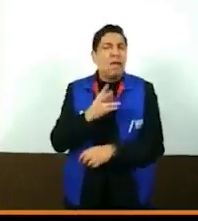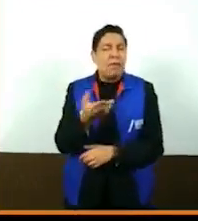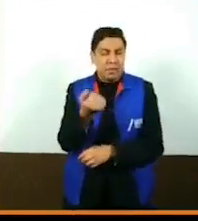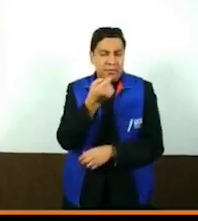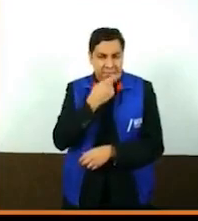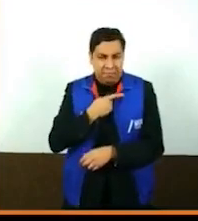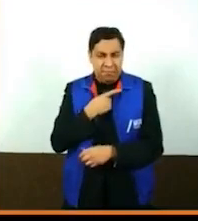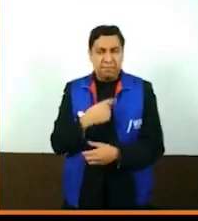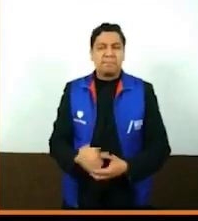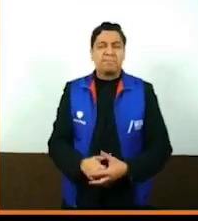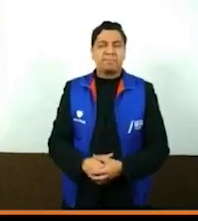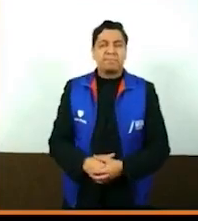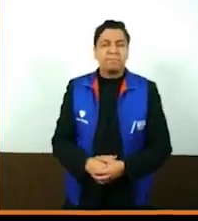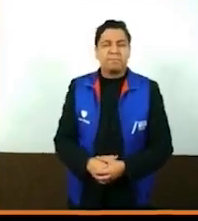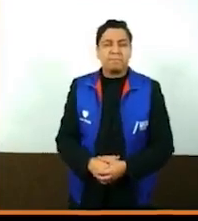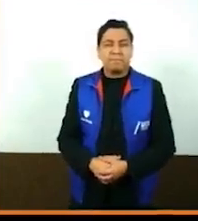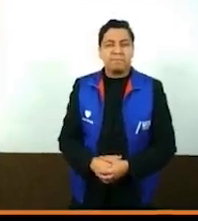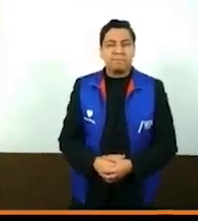Bien.